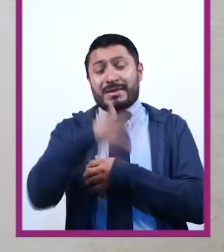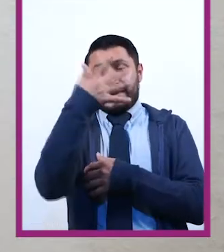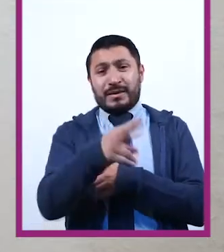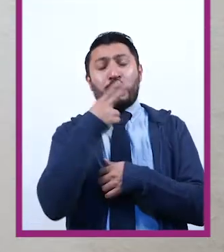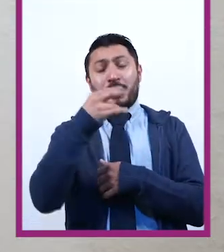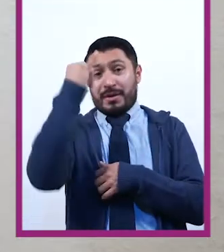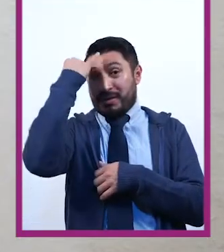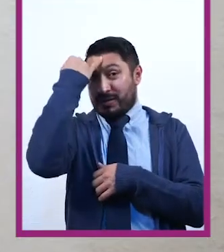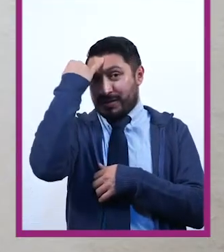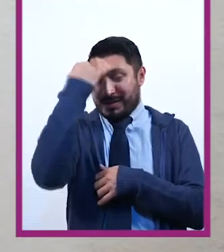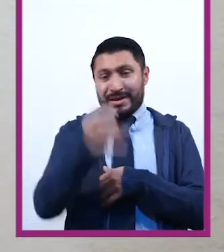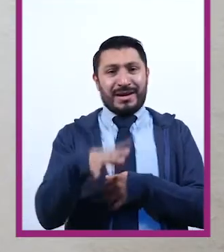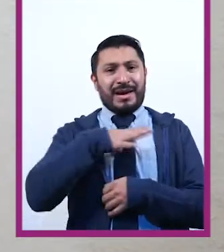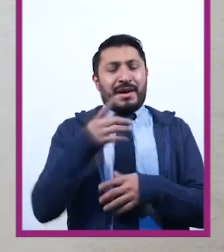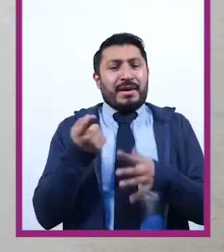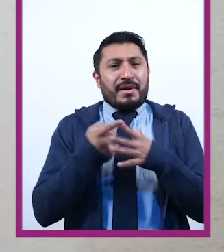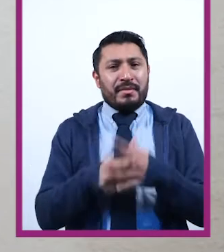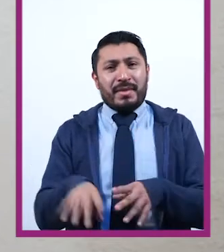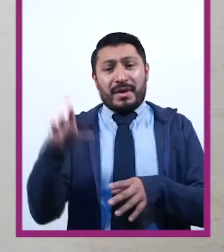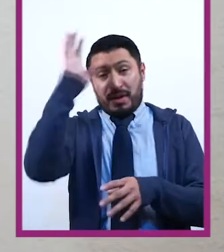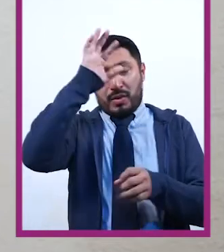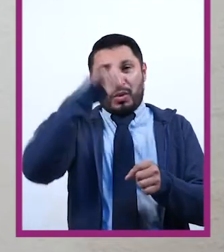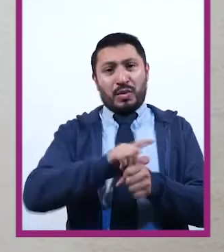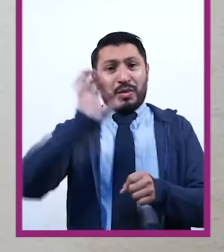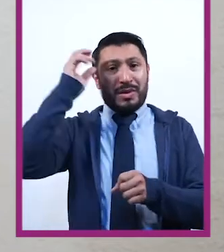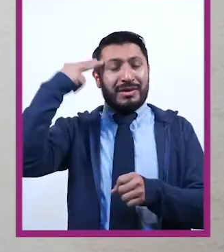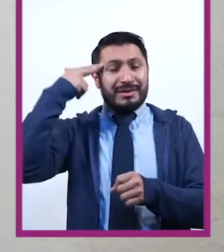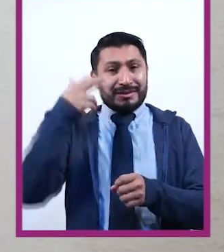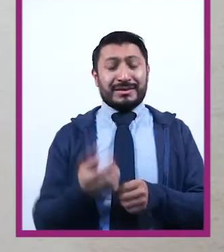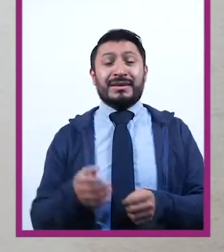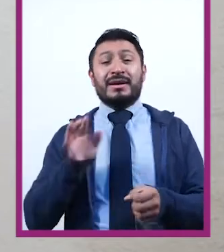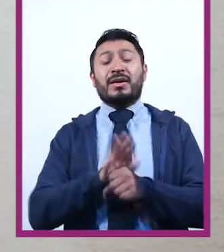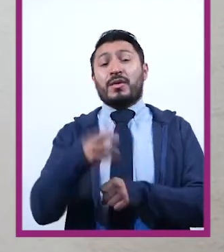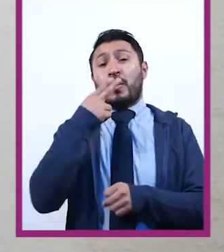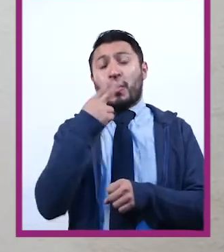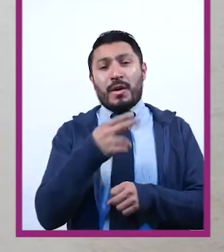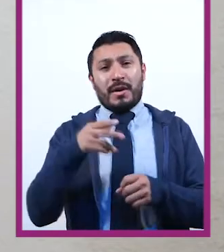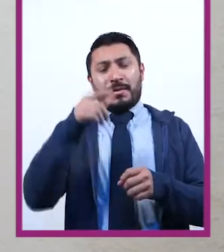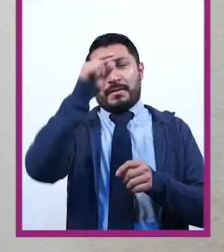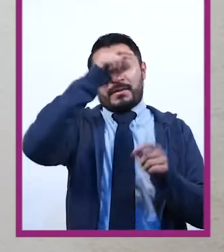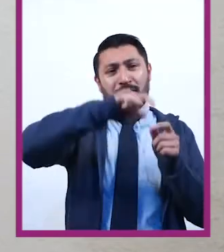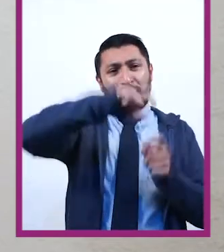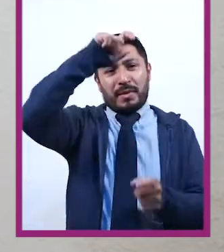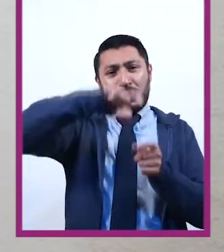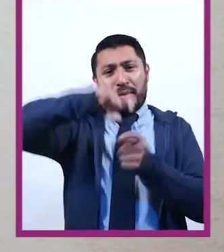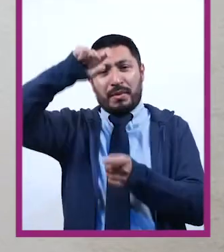especula que el origen del sistema posicional base 10 utilizado en la India tuvo sus orígenes en la